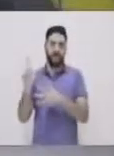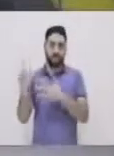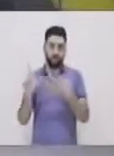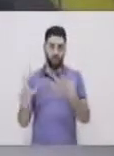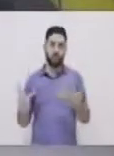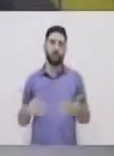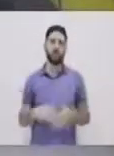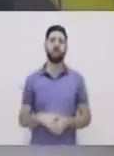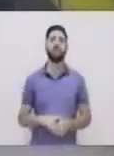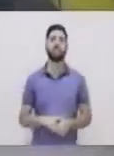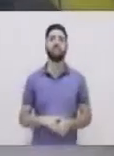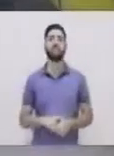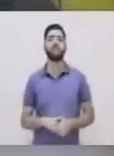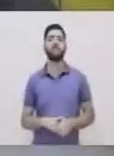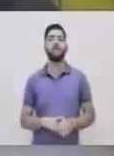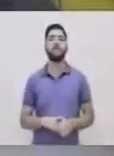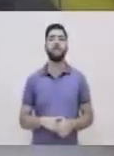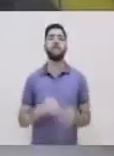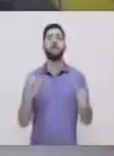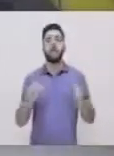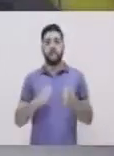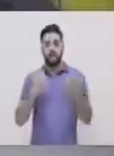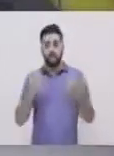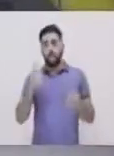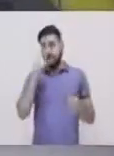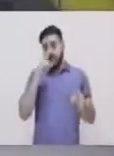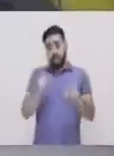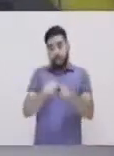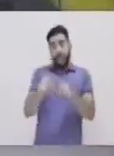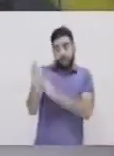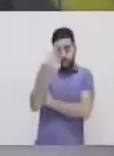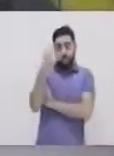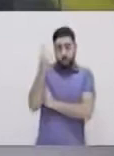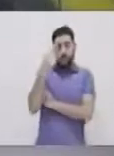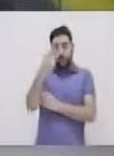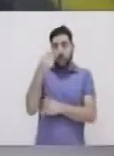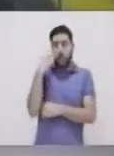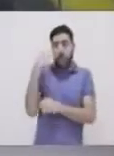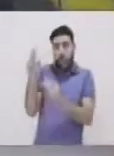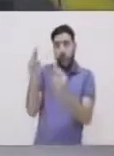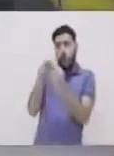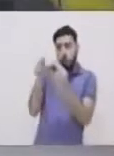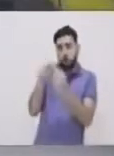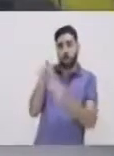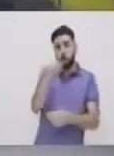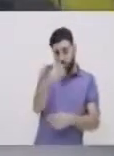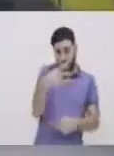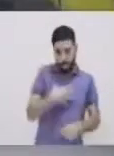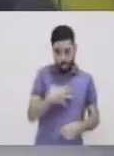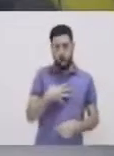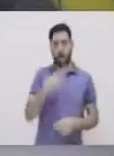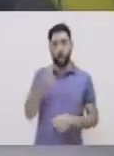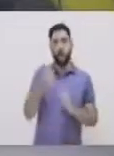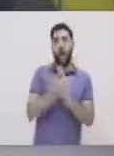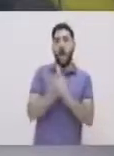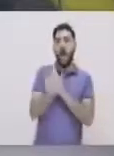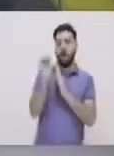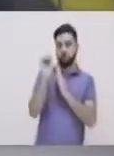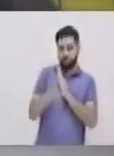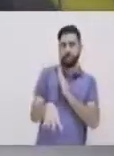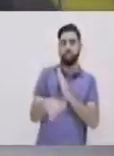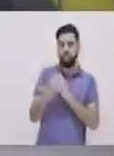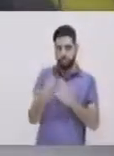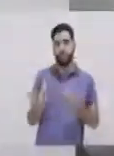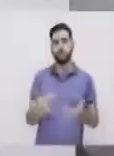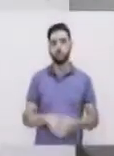es, Andrea. Entonces también es importante conocer nuestras habilidades, Bueno,